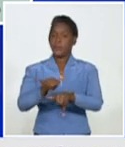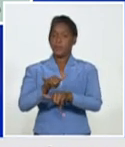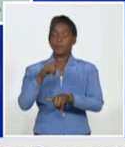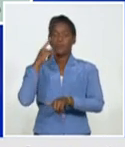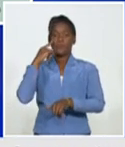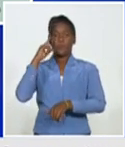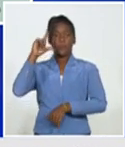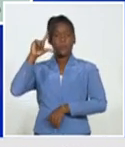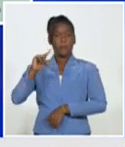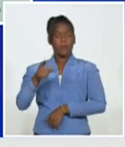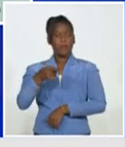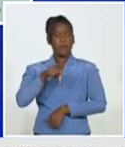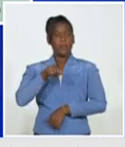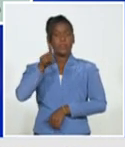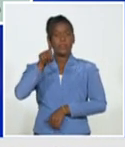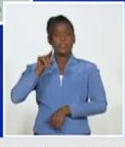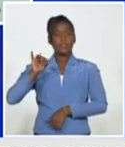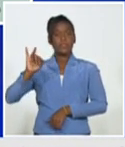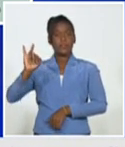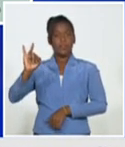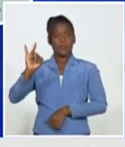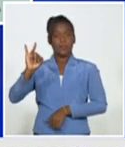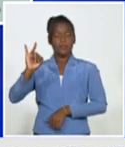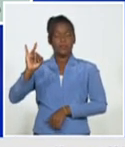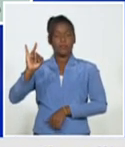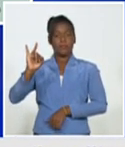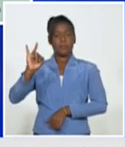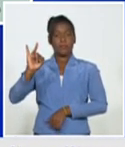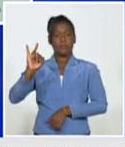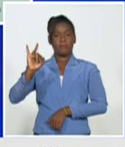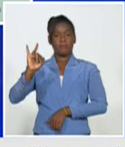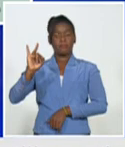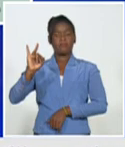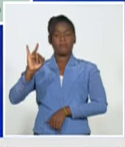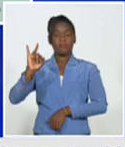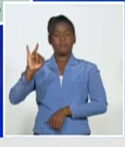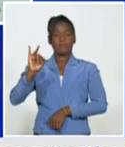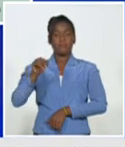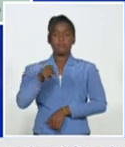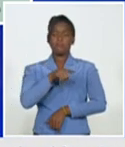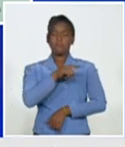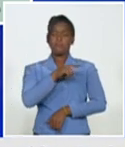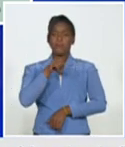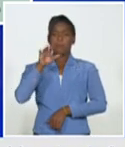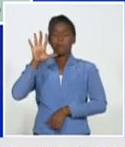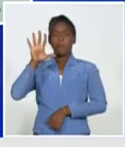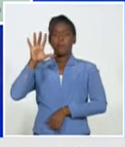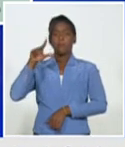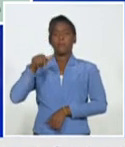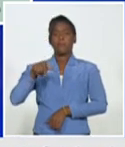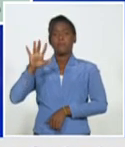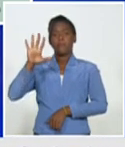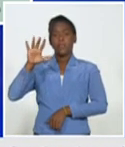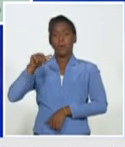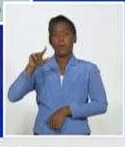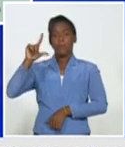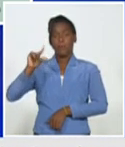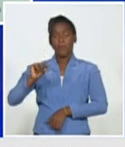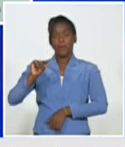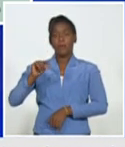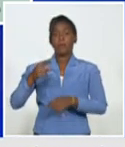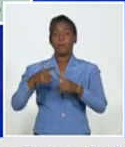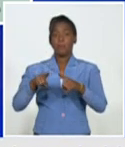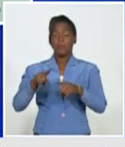ayer, 17, 5 menos que la jornada anterior, todavía dispersos en 7 de